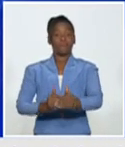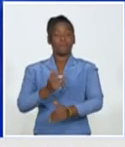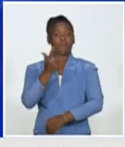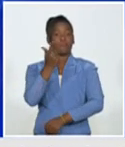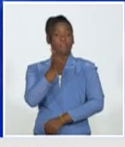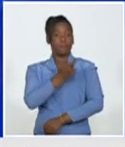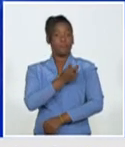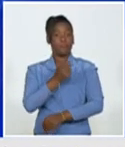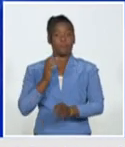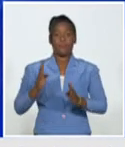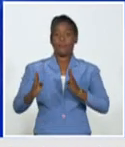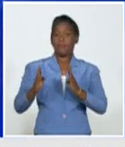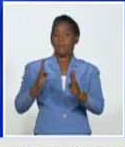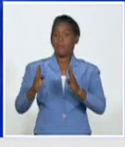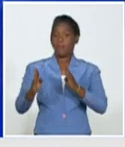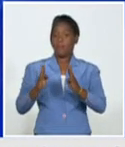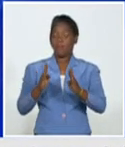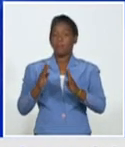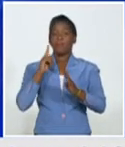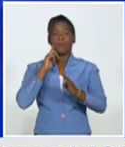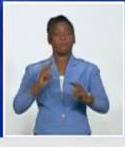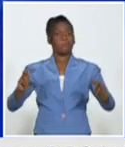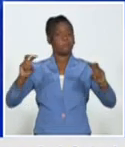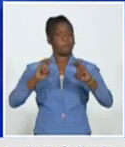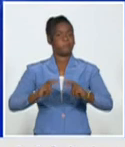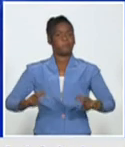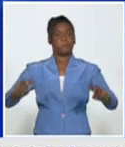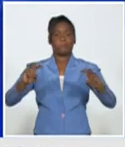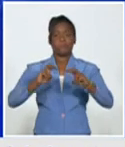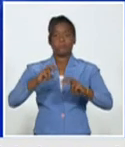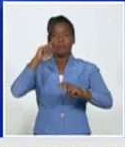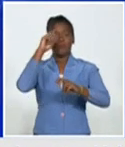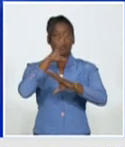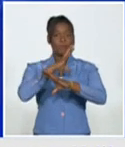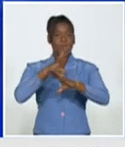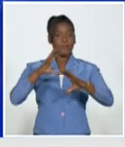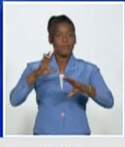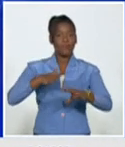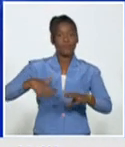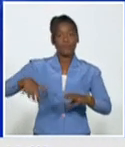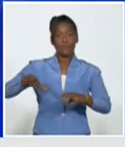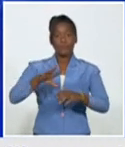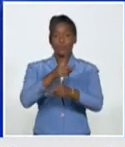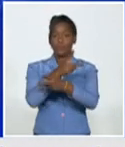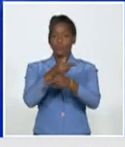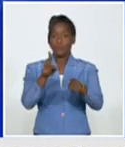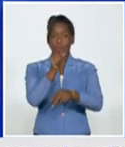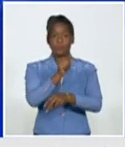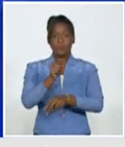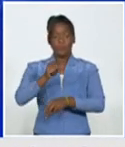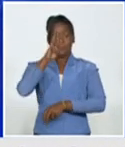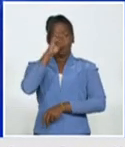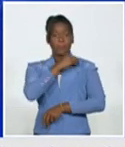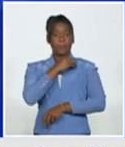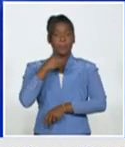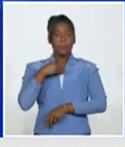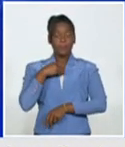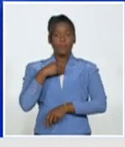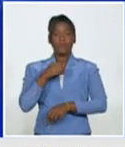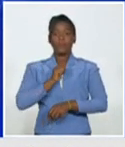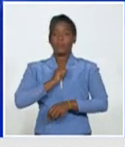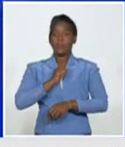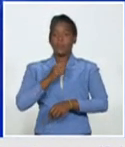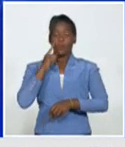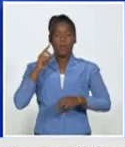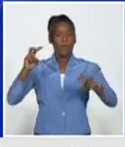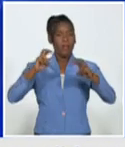el aval científico que se ha desarrollado para enfrentar esta pandemia que no